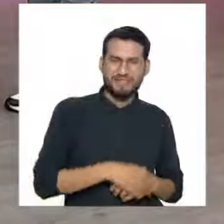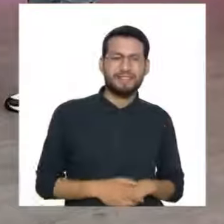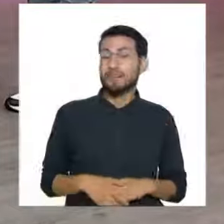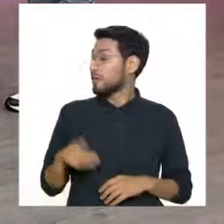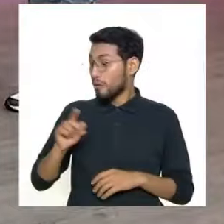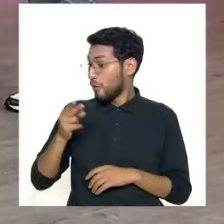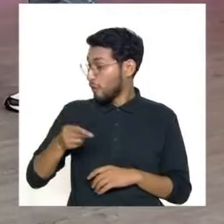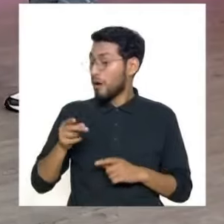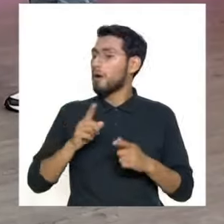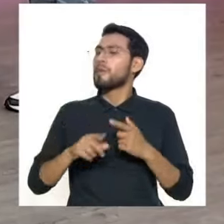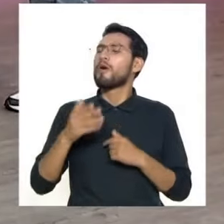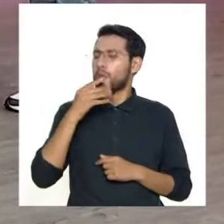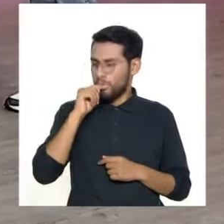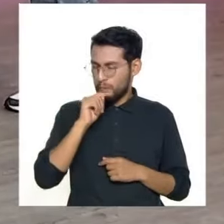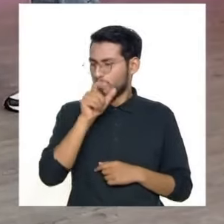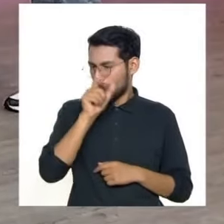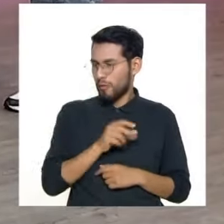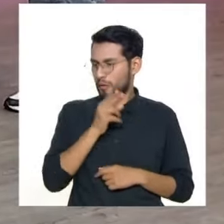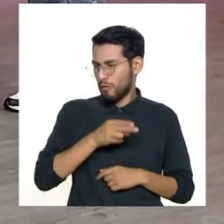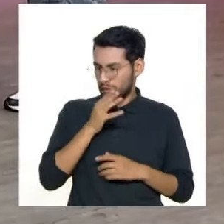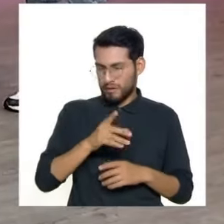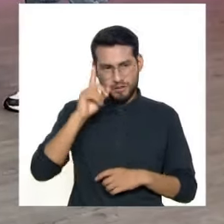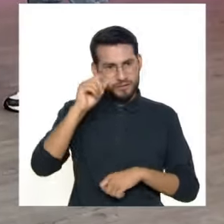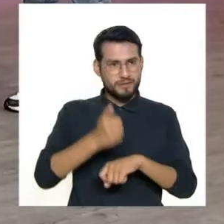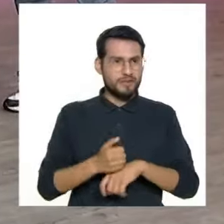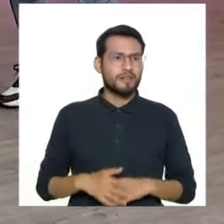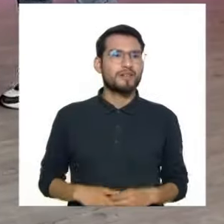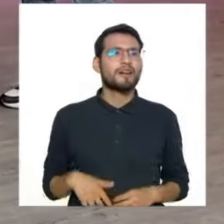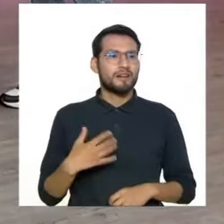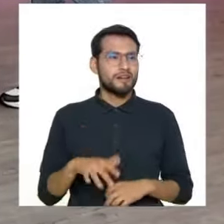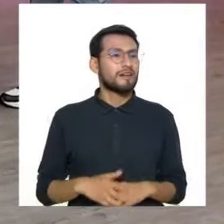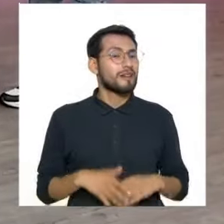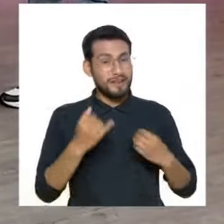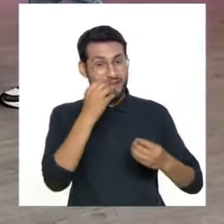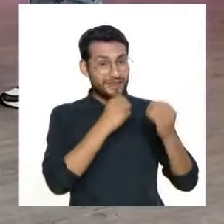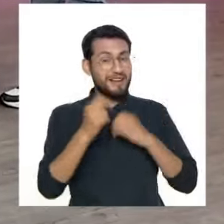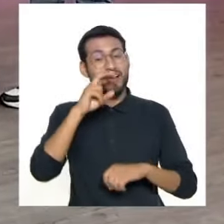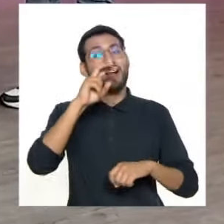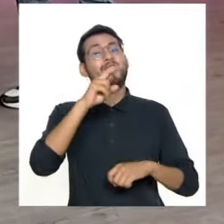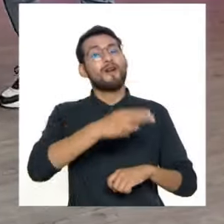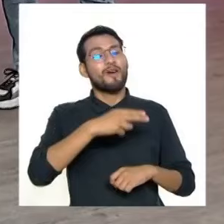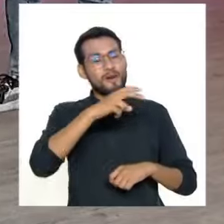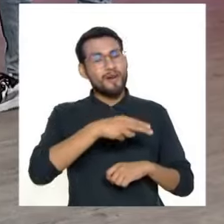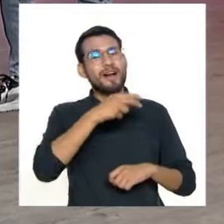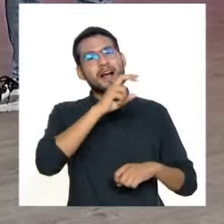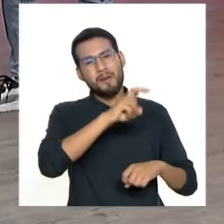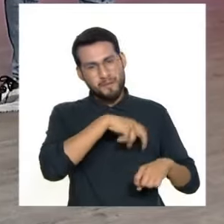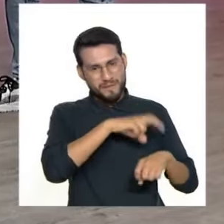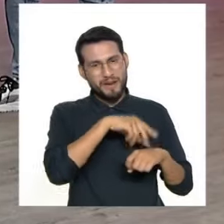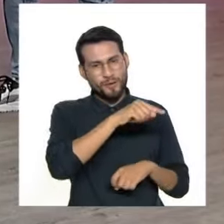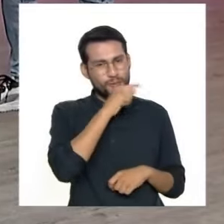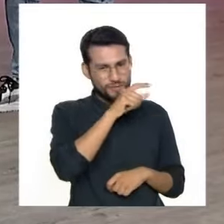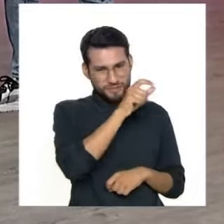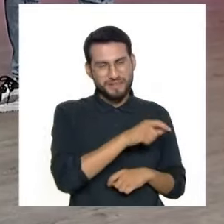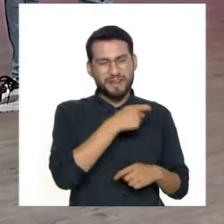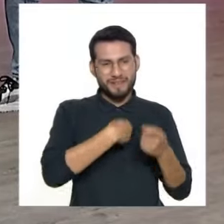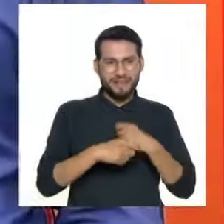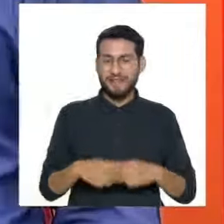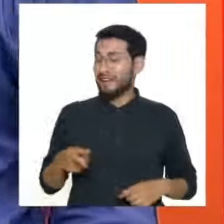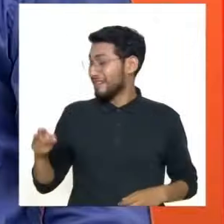hizo en Huancayo pero sí lo hizo una huanca y la gente decía vamos a comer la papa de la huancaína que era la señora que los vendía